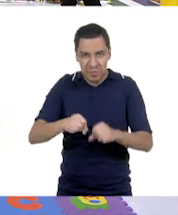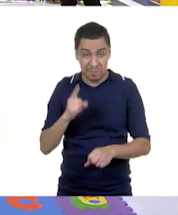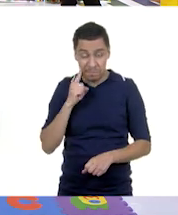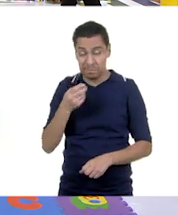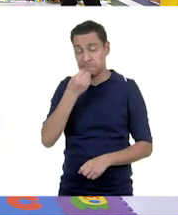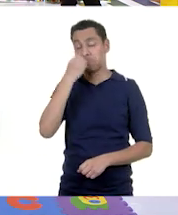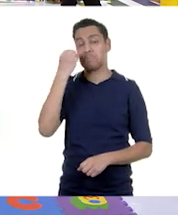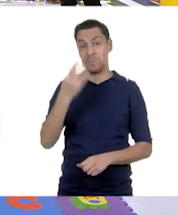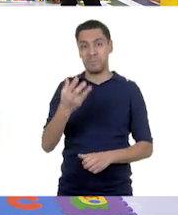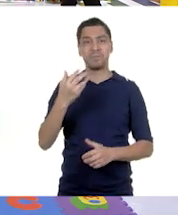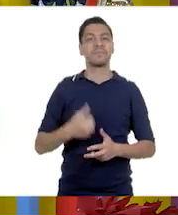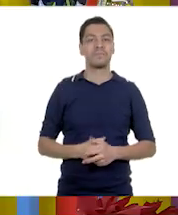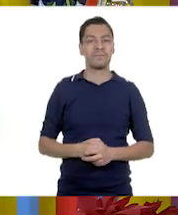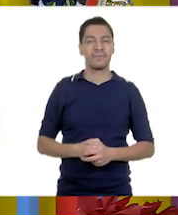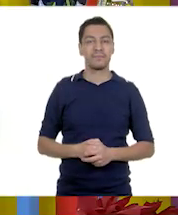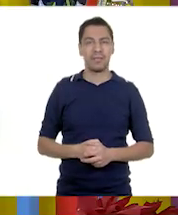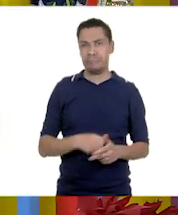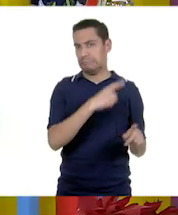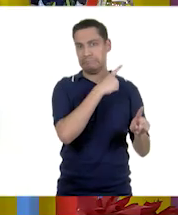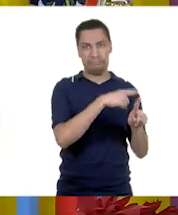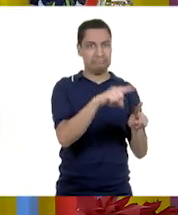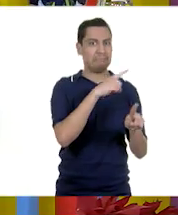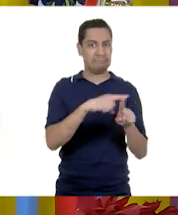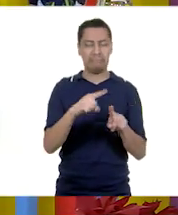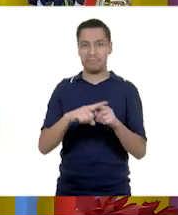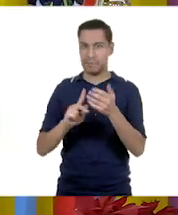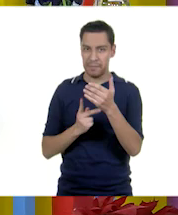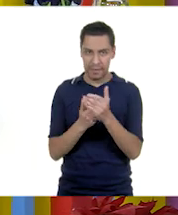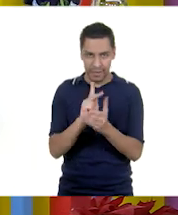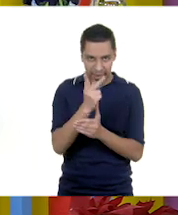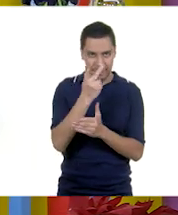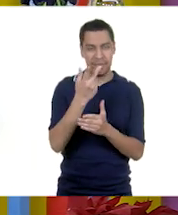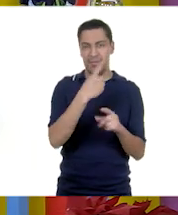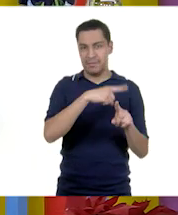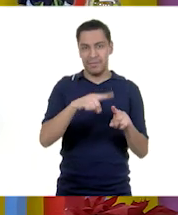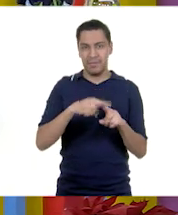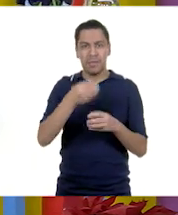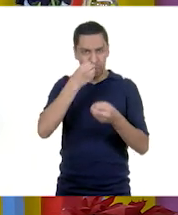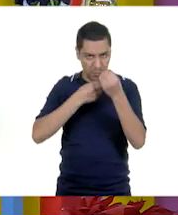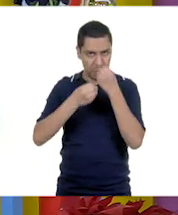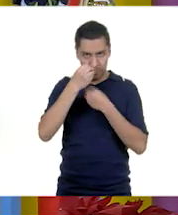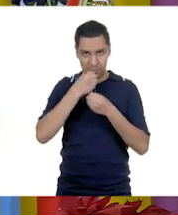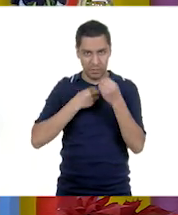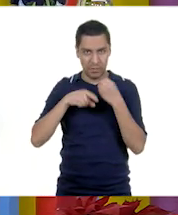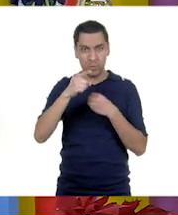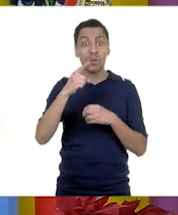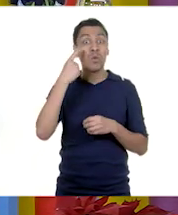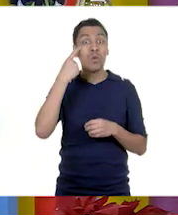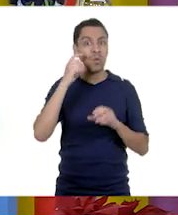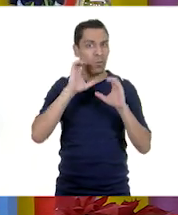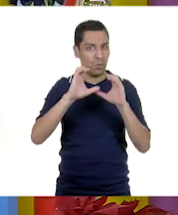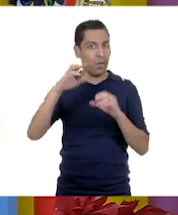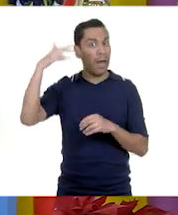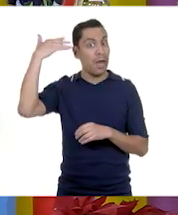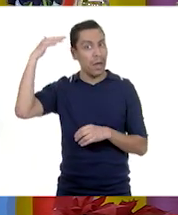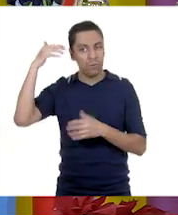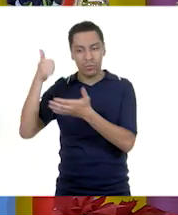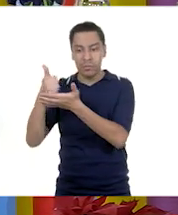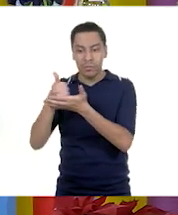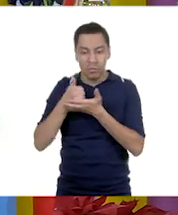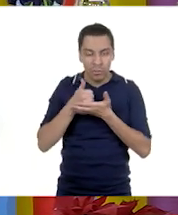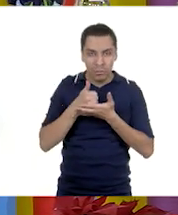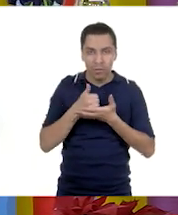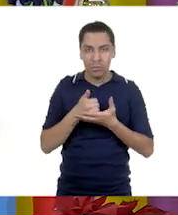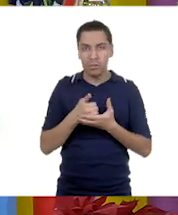muy maravilla. Ricos. Así es, hay muchas plantas que se pueden consumir. Es importante que siempre estén al pendiente y se apoyen con un adulto o alguno